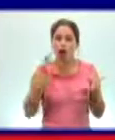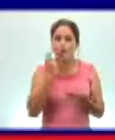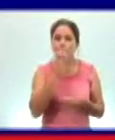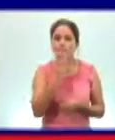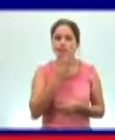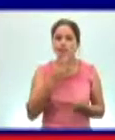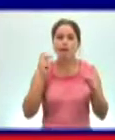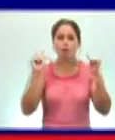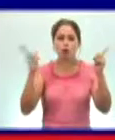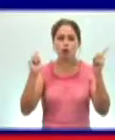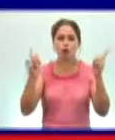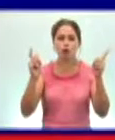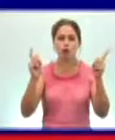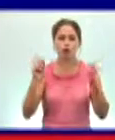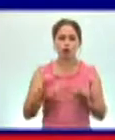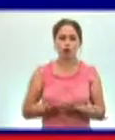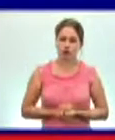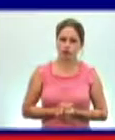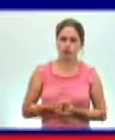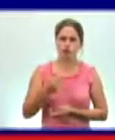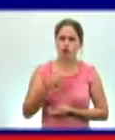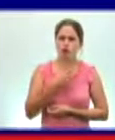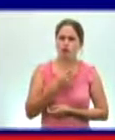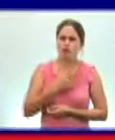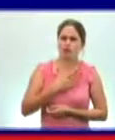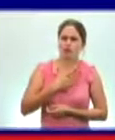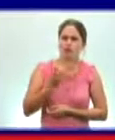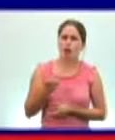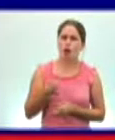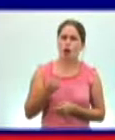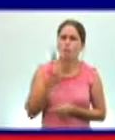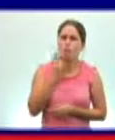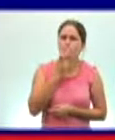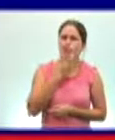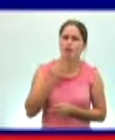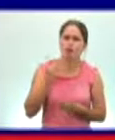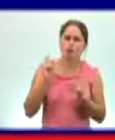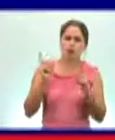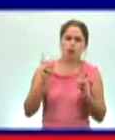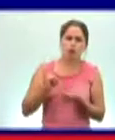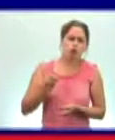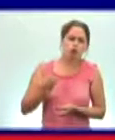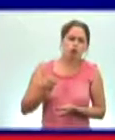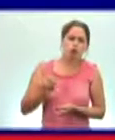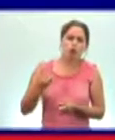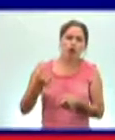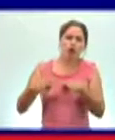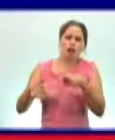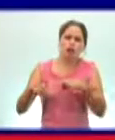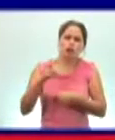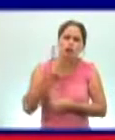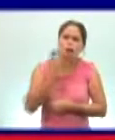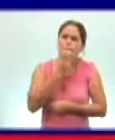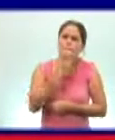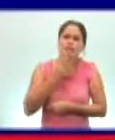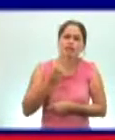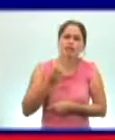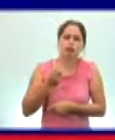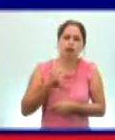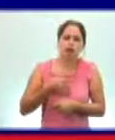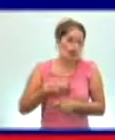comprometido. No, profe, no me hable del Martí político, hábleme del Martí común, del